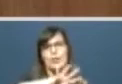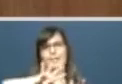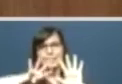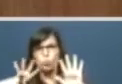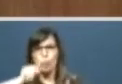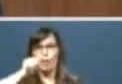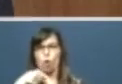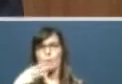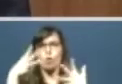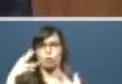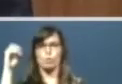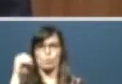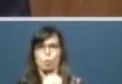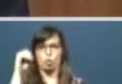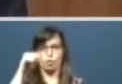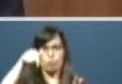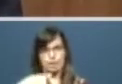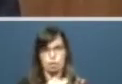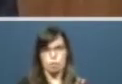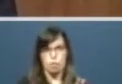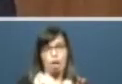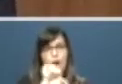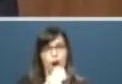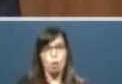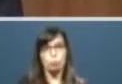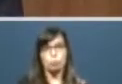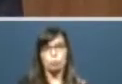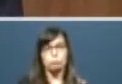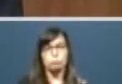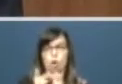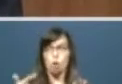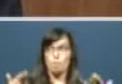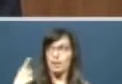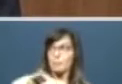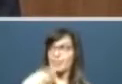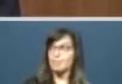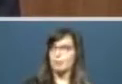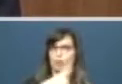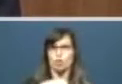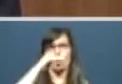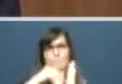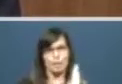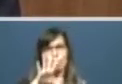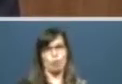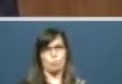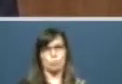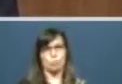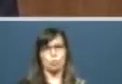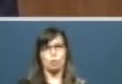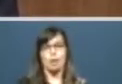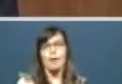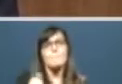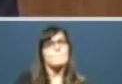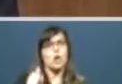en nuestra comunidad aún así 5 con 5 puntos inferior a la media de españa su prioridad en nuestras políticas